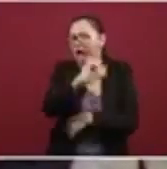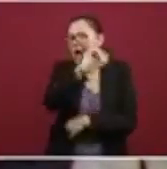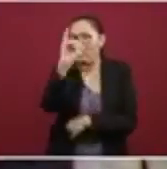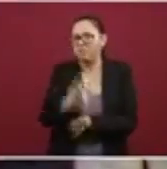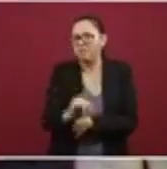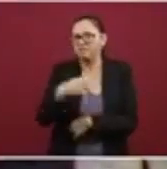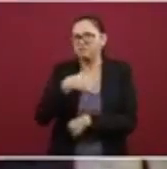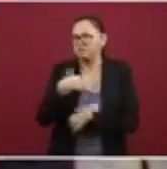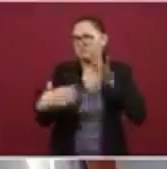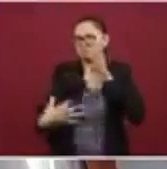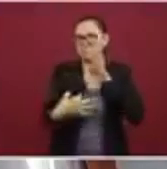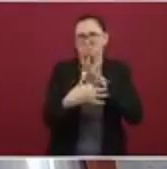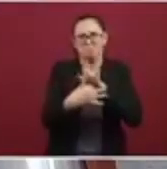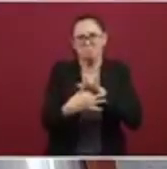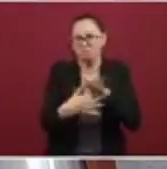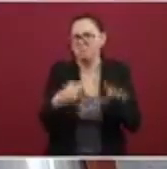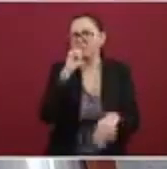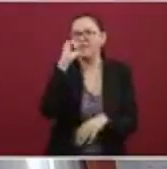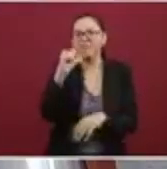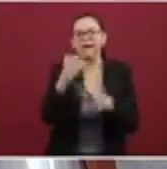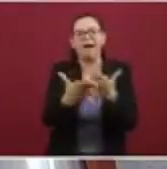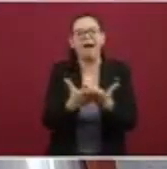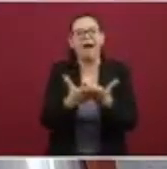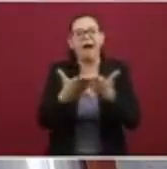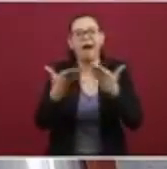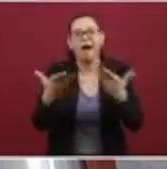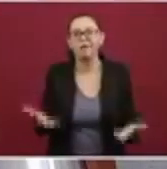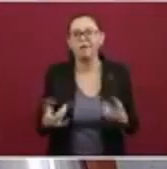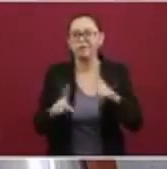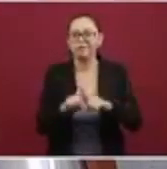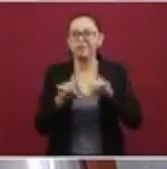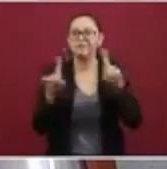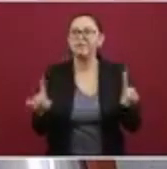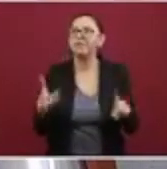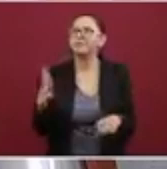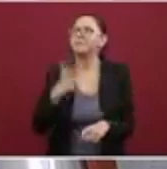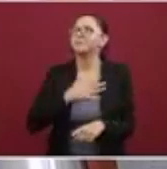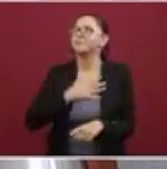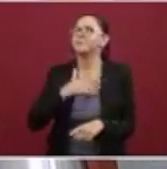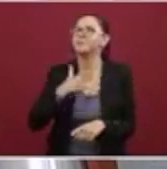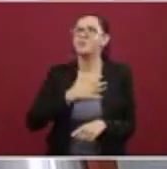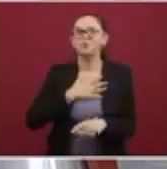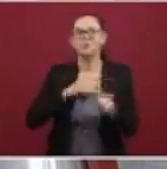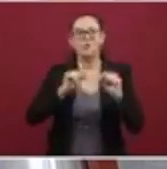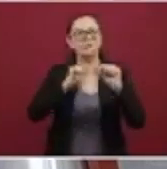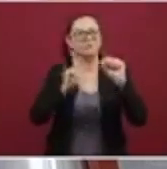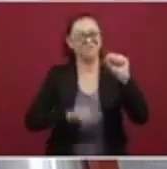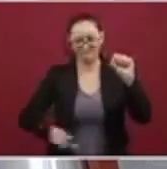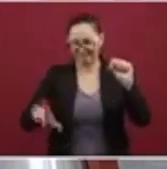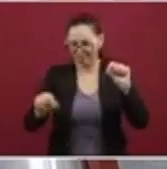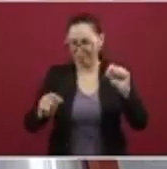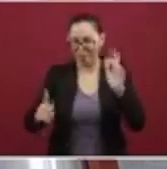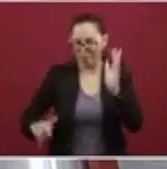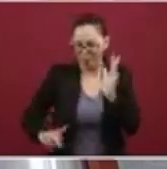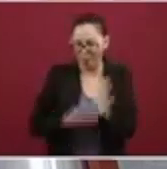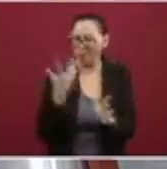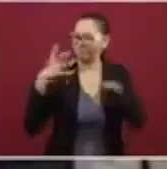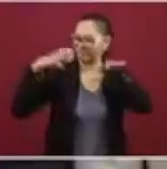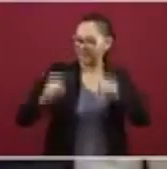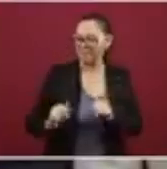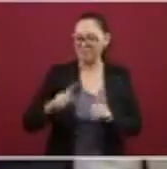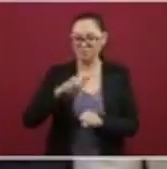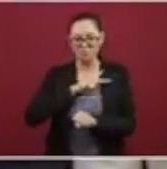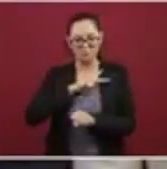Y creo que ahora lo sentimos como parte de nuestro, como que el país ya es nuestro. Y creo que no